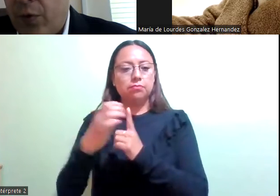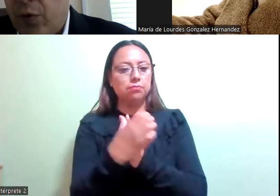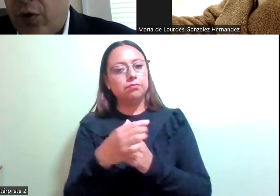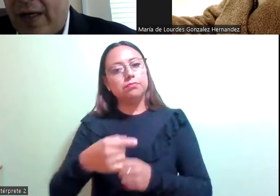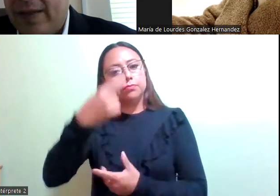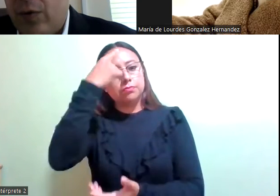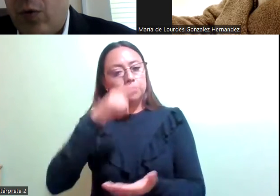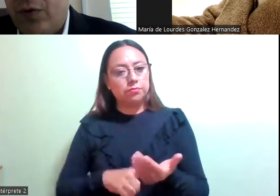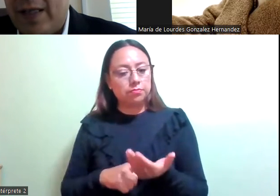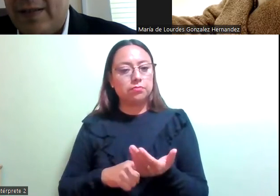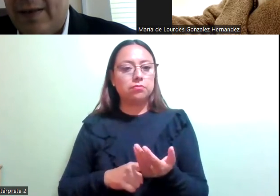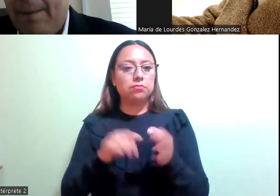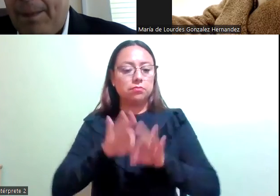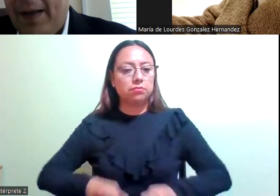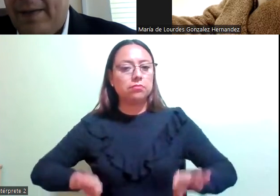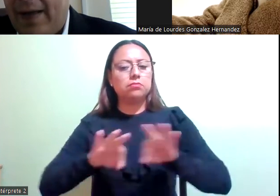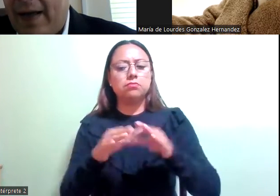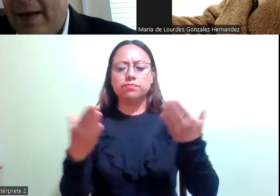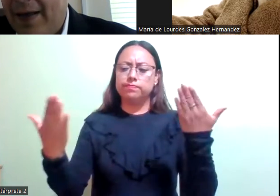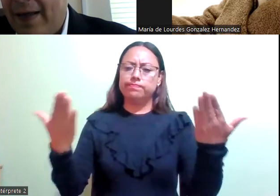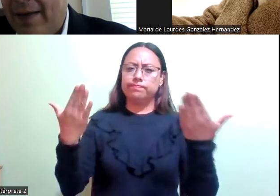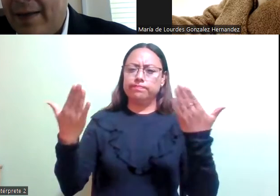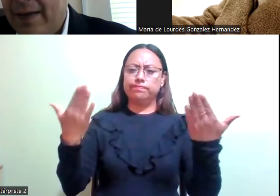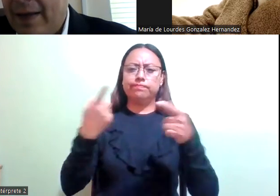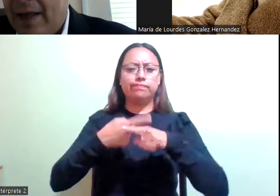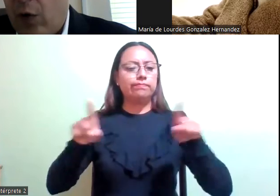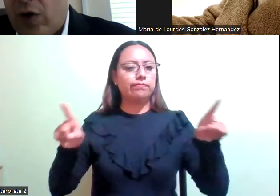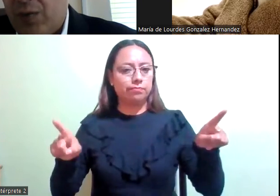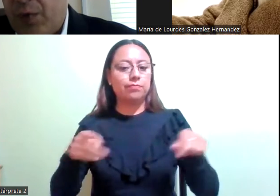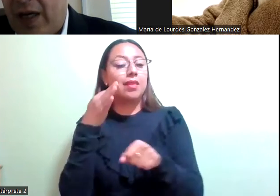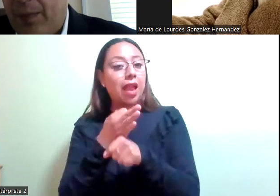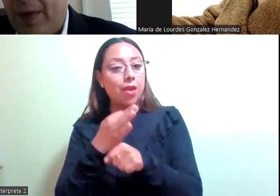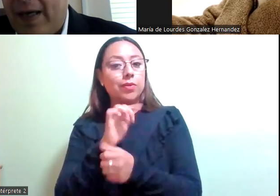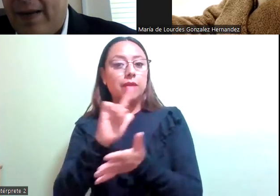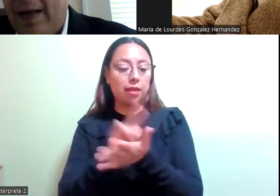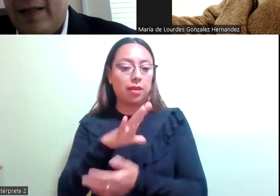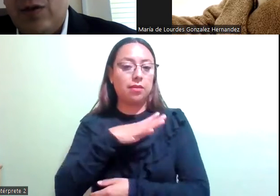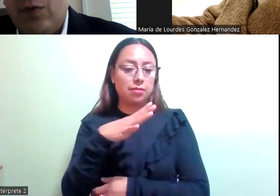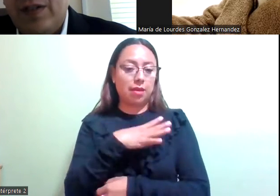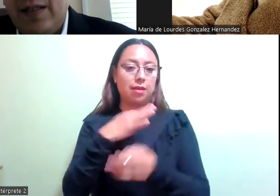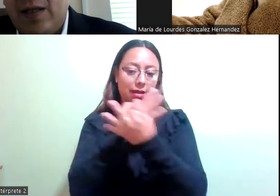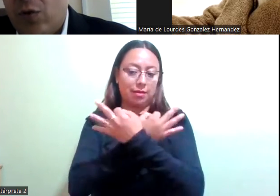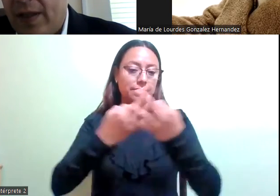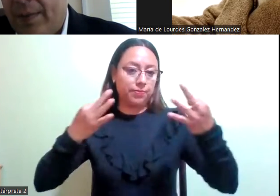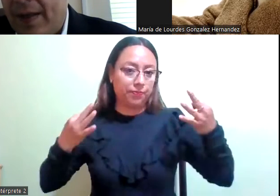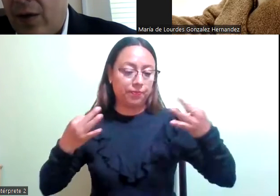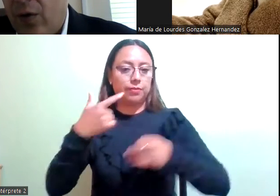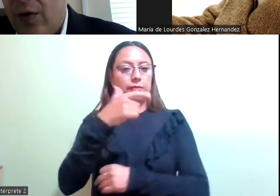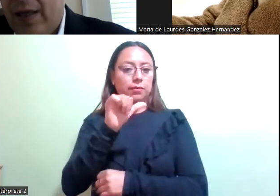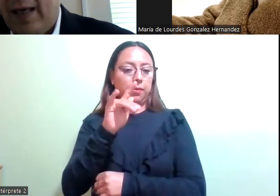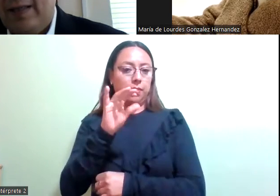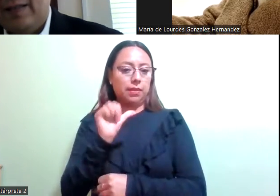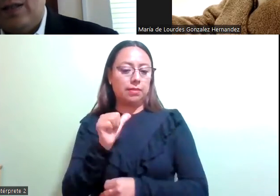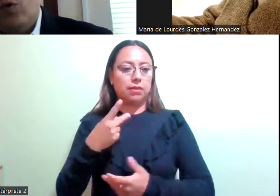consideró oportuno realizar un contraste entre la ley vigente, que corresponde a la publicada en la Gaceta Oficial de la Ciudad de